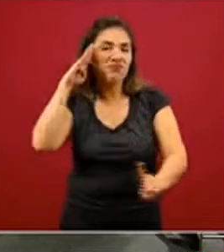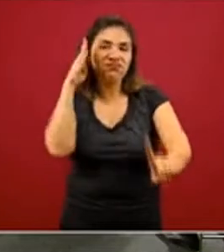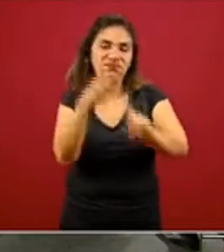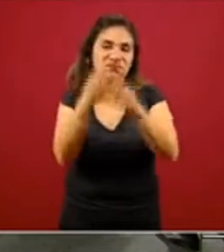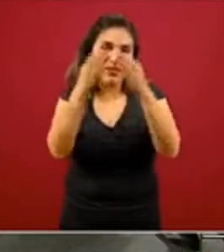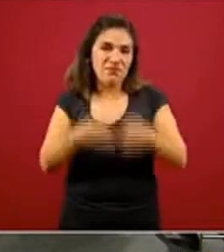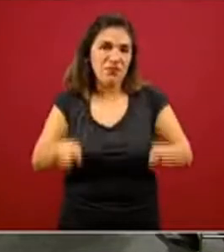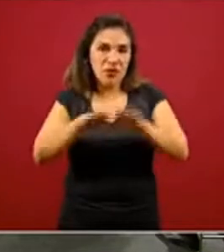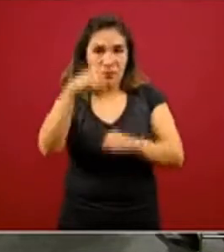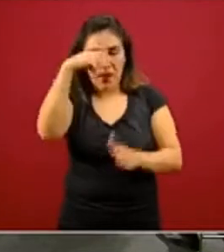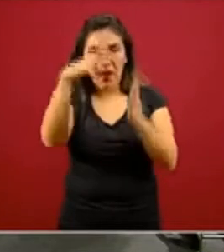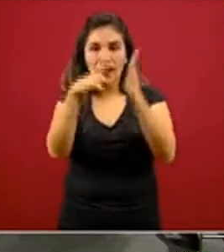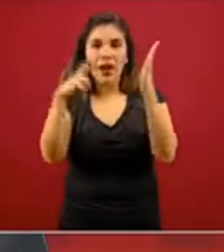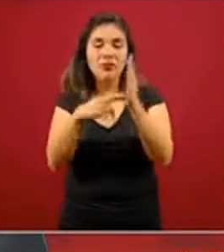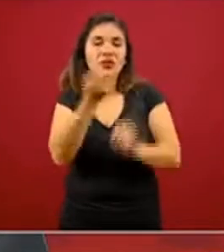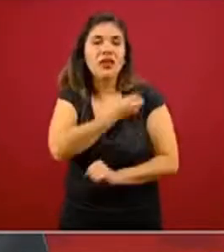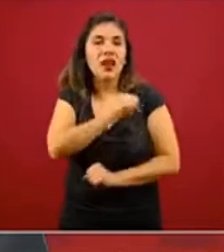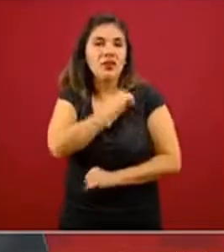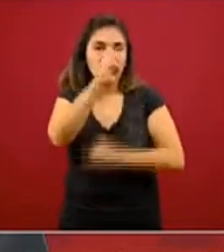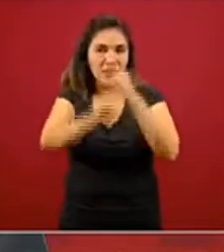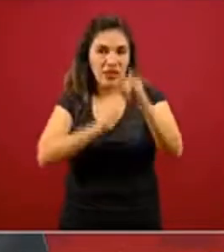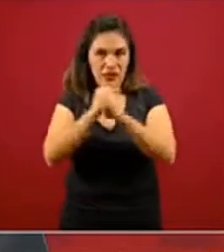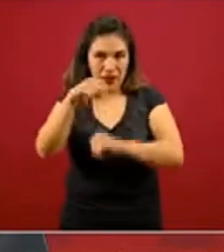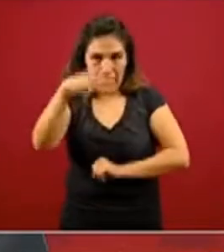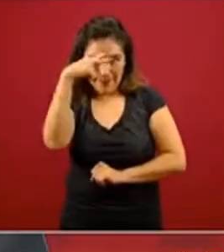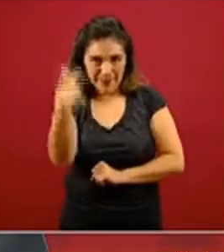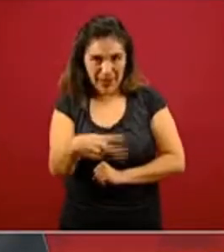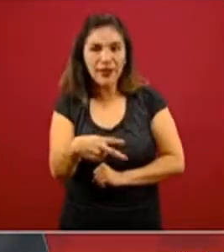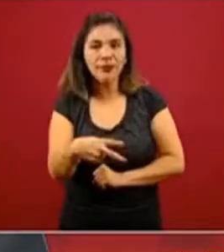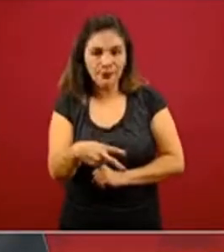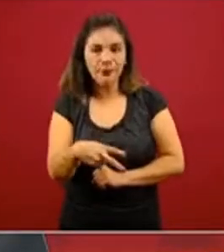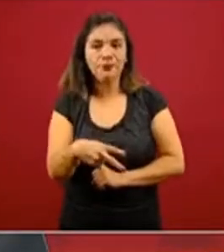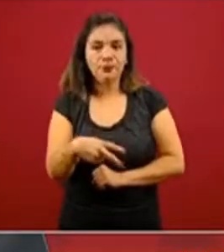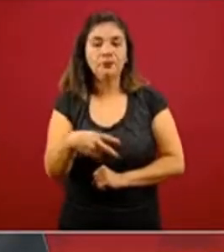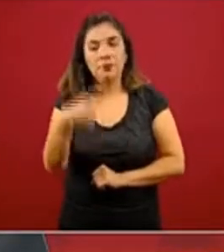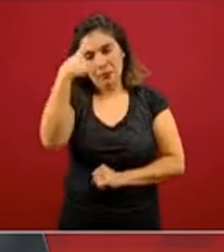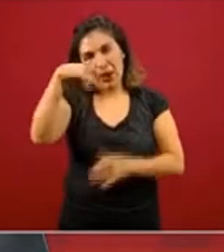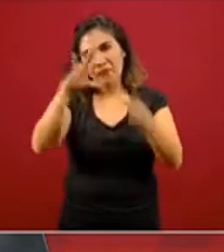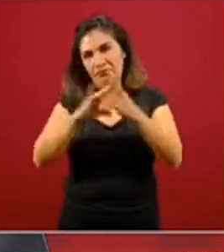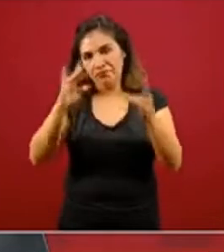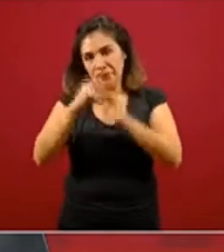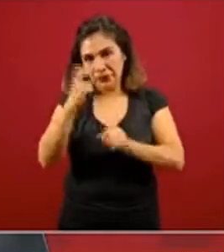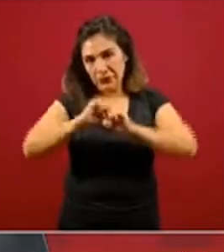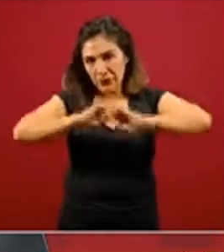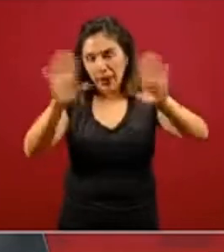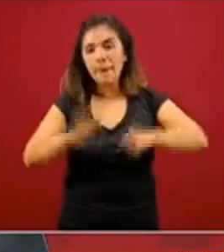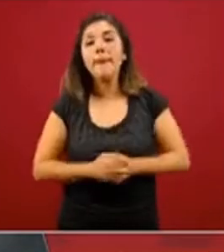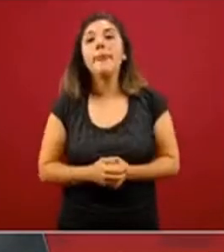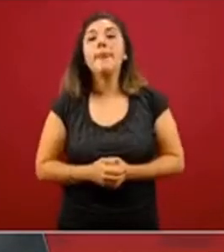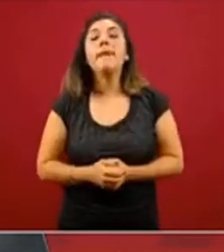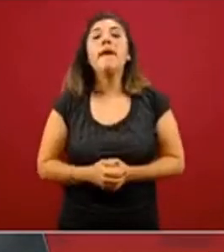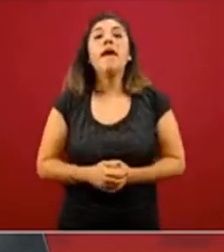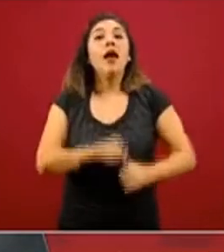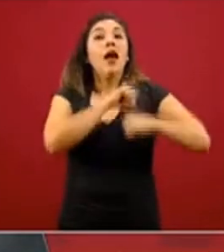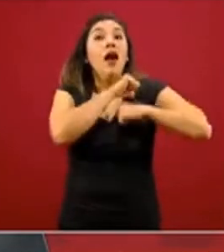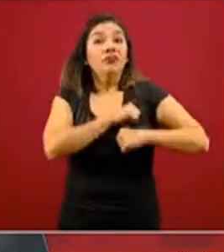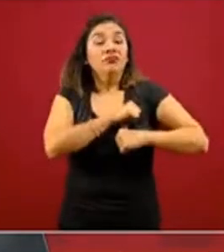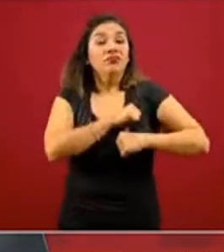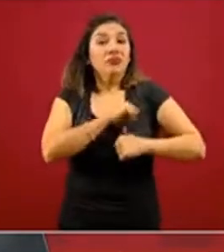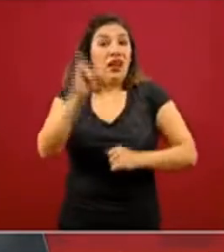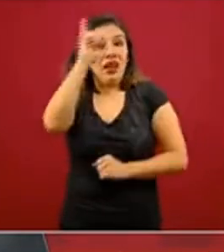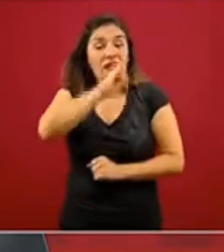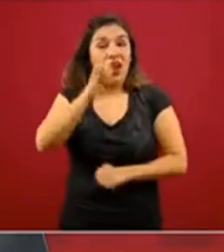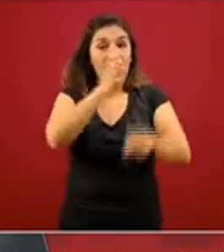para el Reglamento Sanitario Internacional en México, quien nos comente de esto. Sobre los mandatarios estatales, el